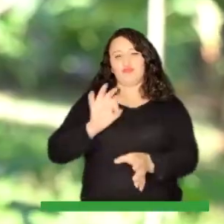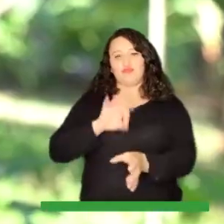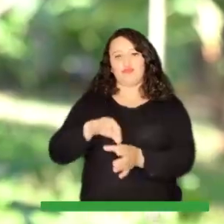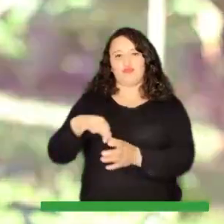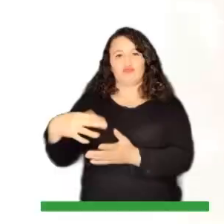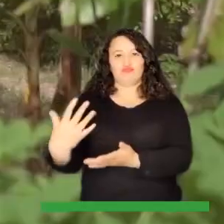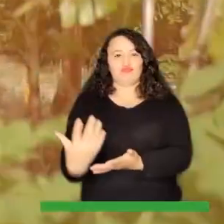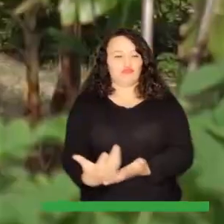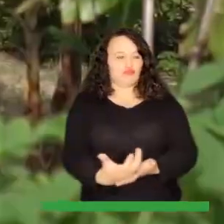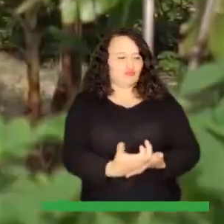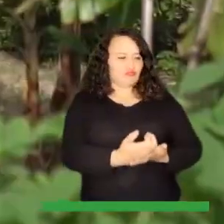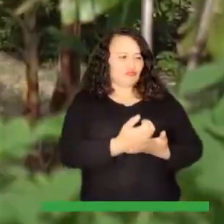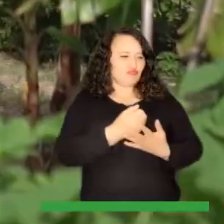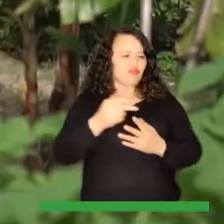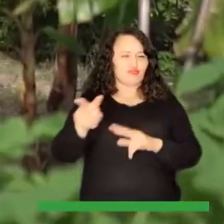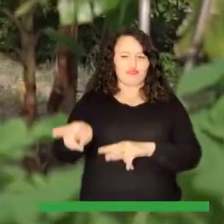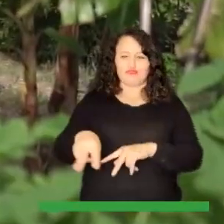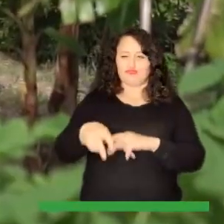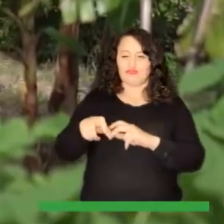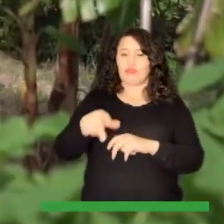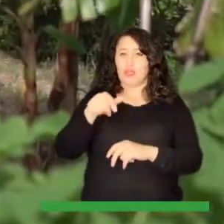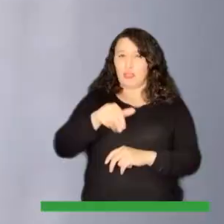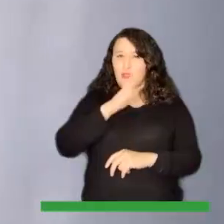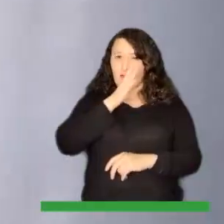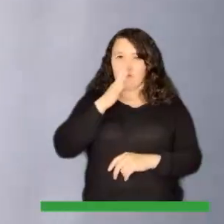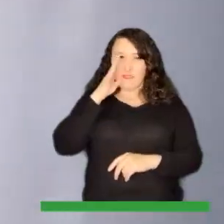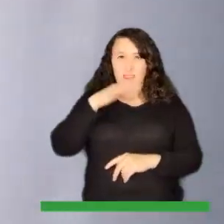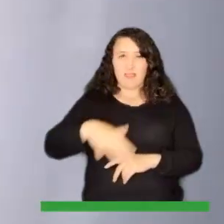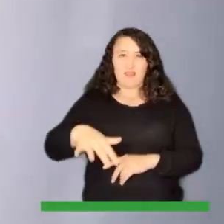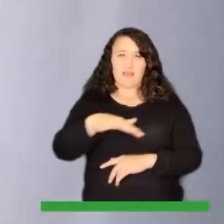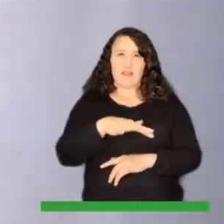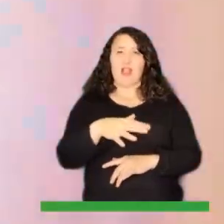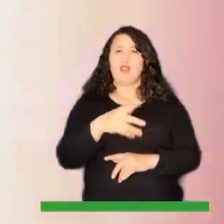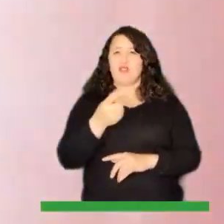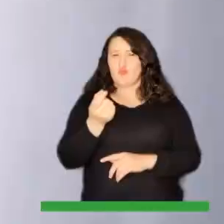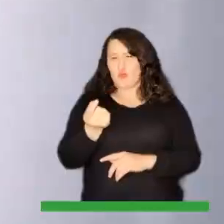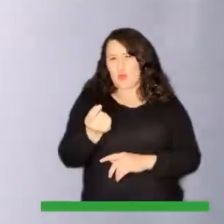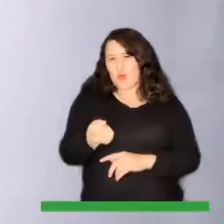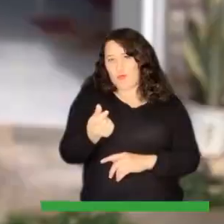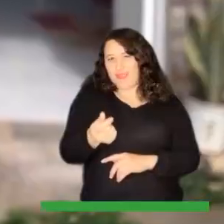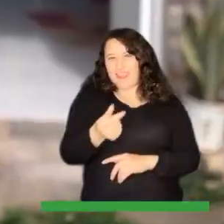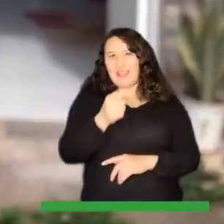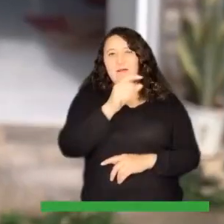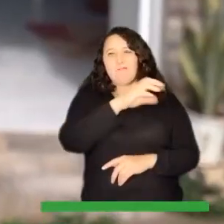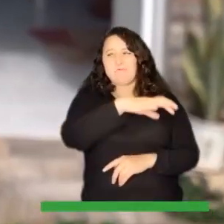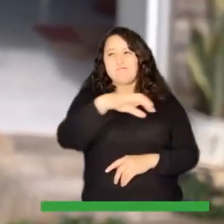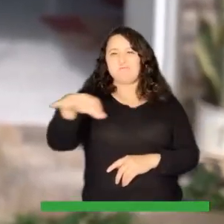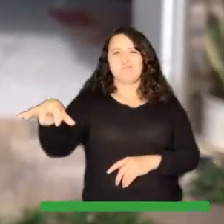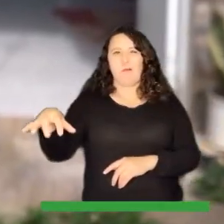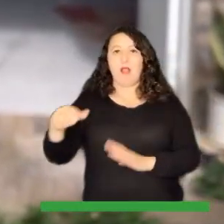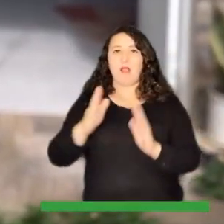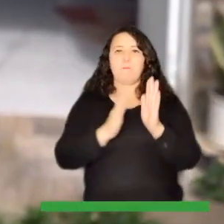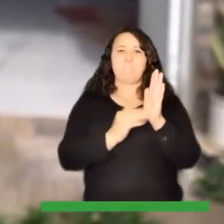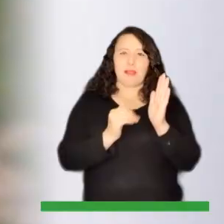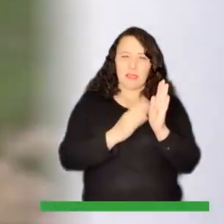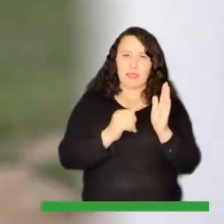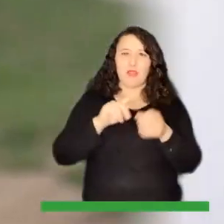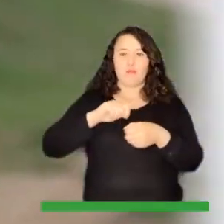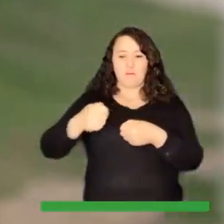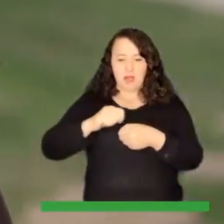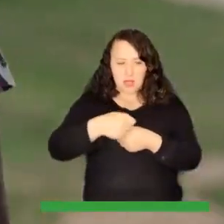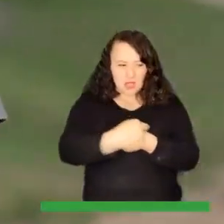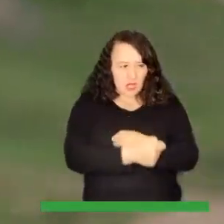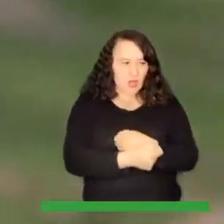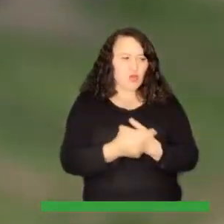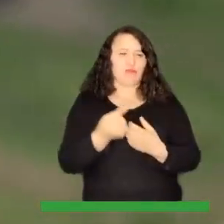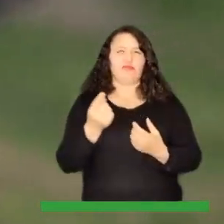cultivadora, agricultora. En esta finca tenemos un poquito de todo como nos acostumbramos a sembrar. Plátano,